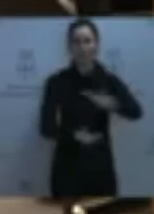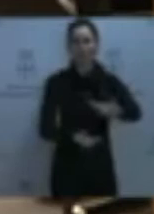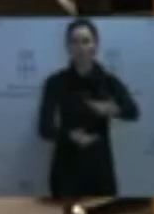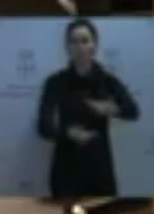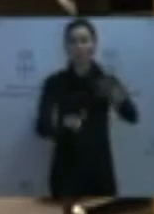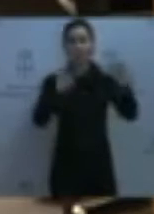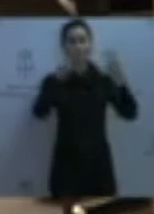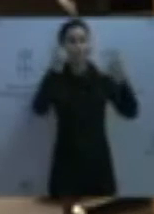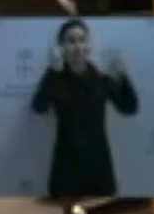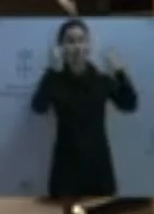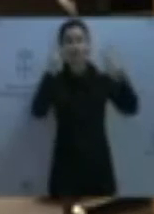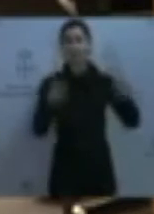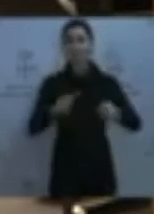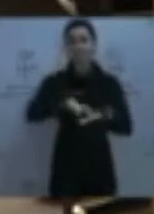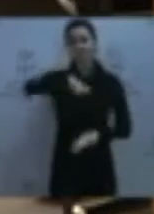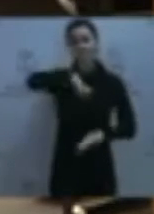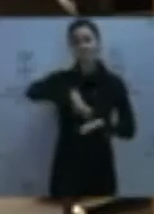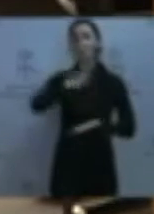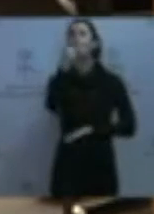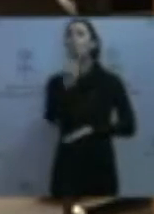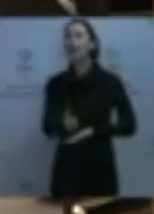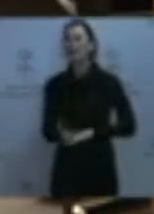sentido hablar de Sísifo por un día.